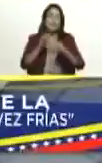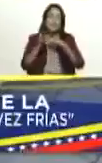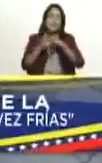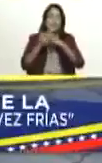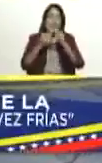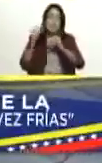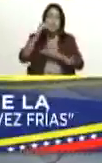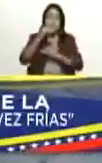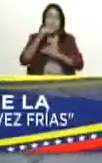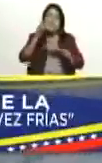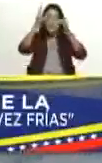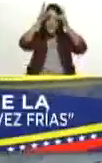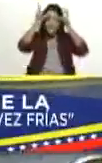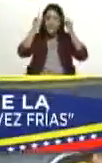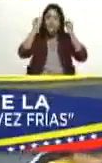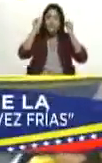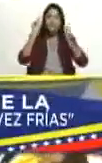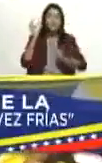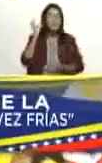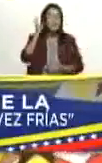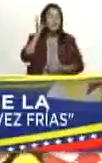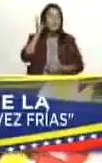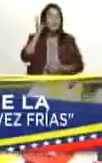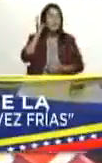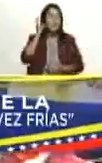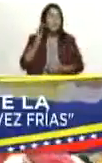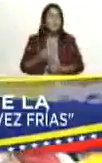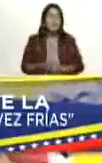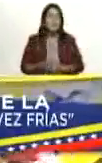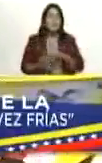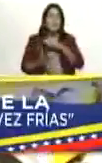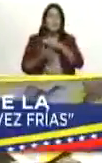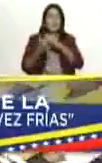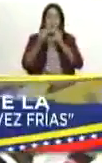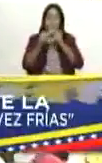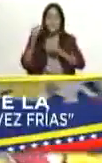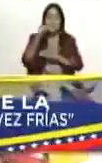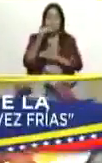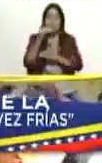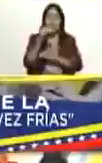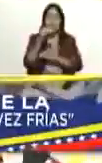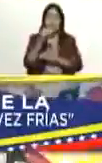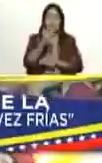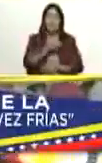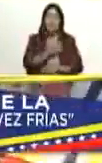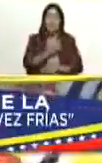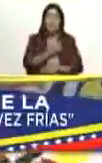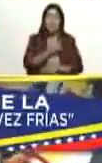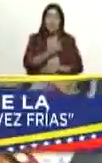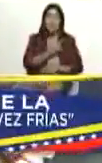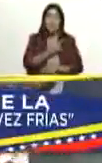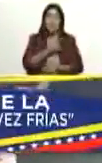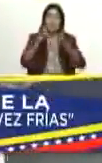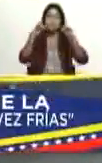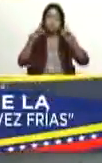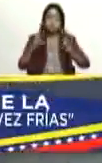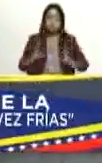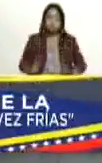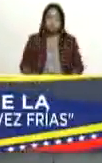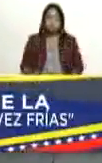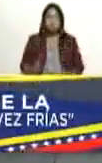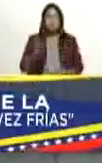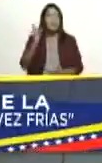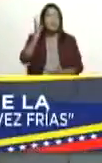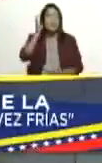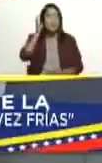enfermería integral comunitaria. Ariana Elizabeth Barazarte Pérez, técnico superior universitario en radioimagenología. Anderlis